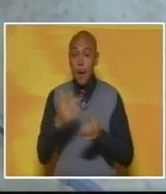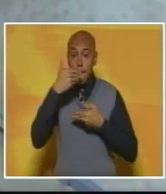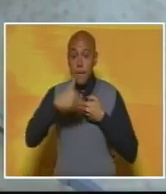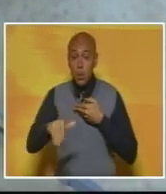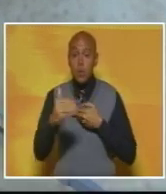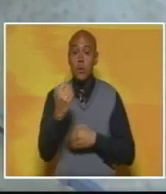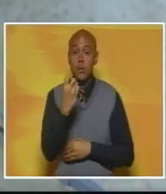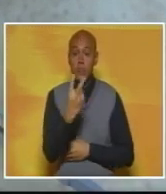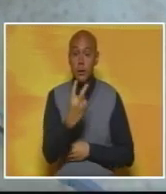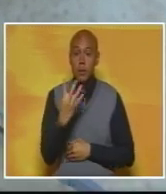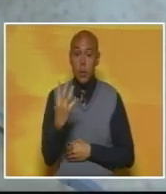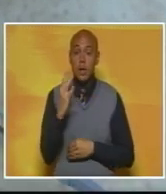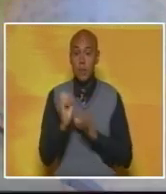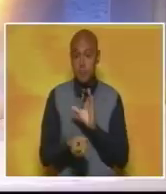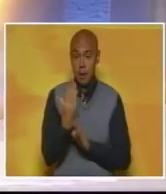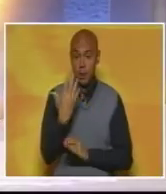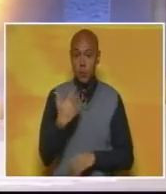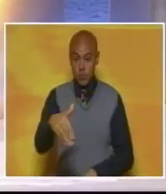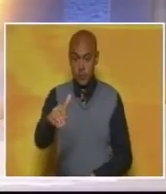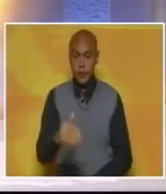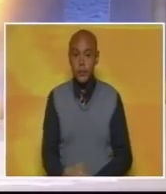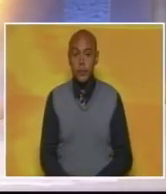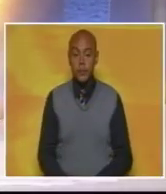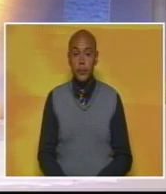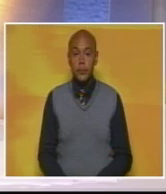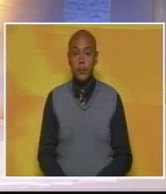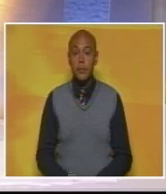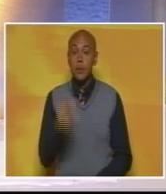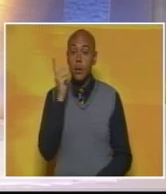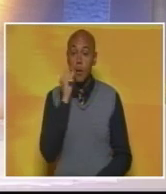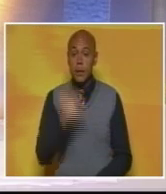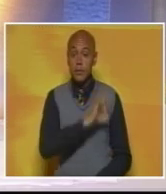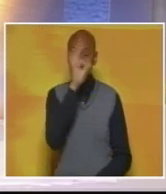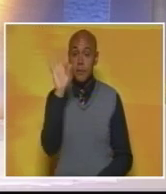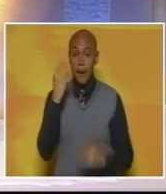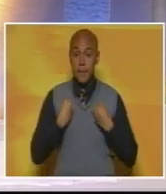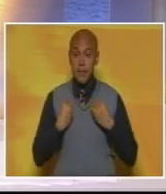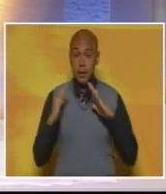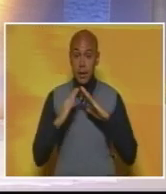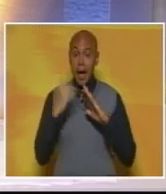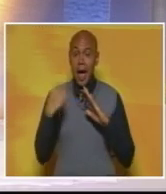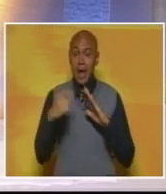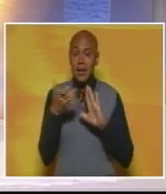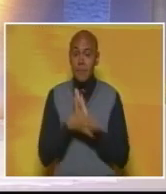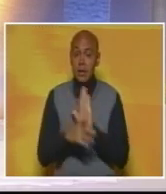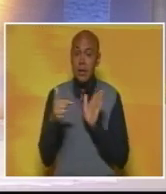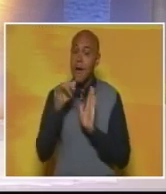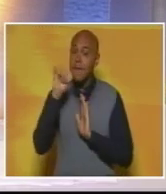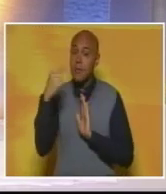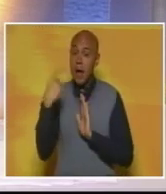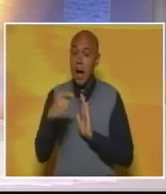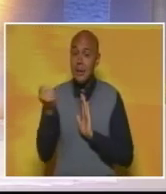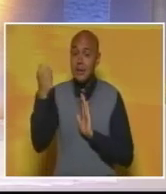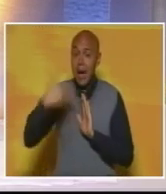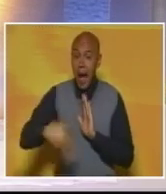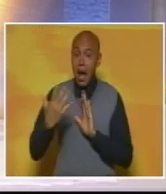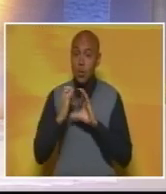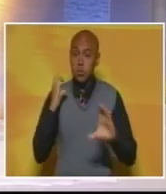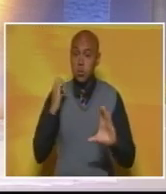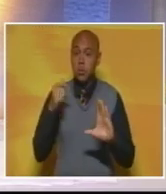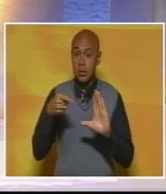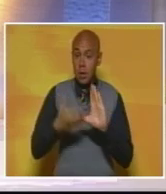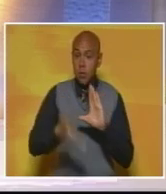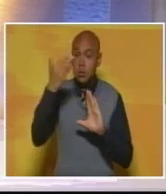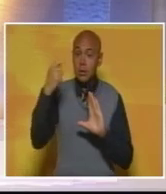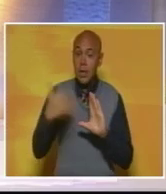próximo 24 de mayo. Habitantes de Barquisimeto denunciaron cobro excesivo del pasaje urbano. Afirmaron que las